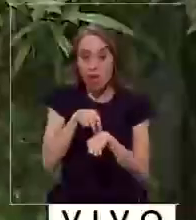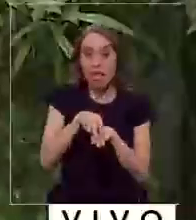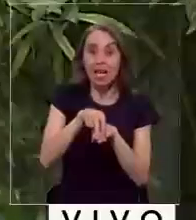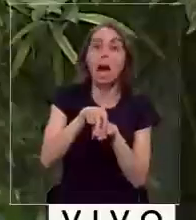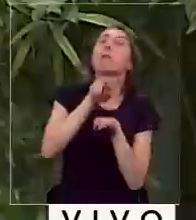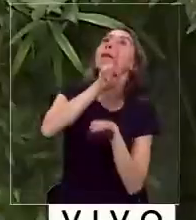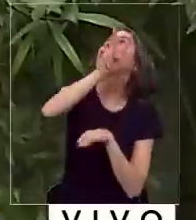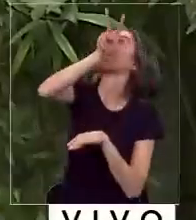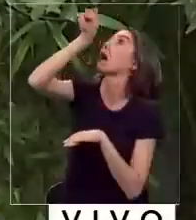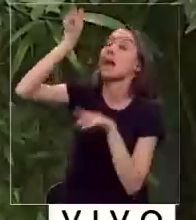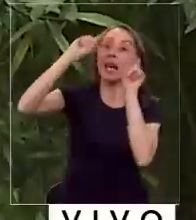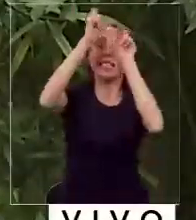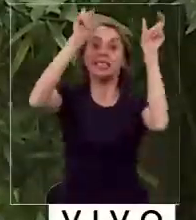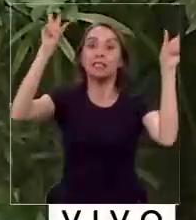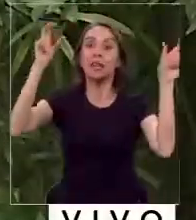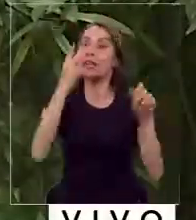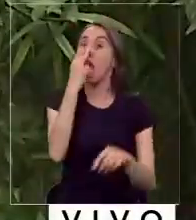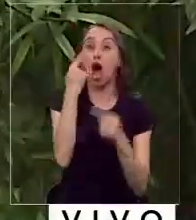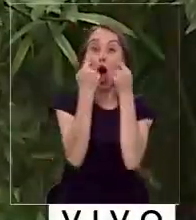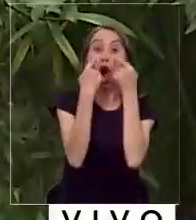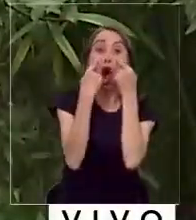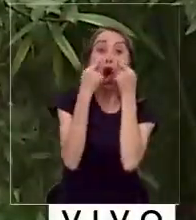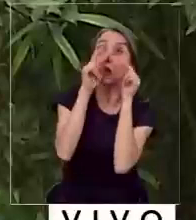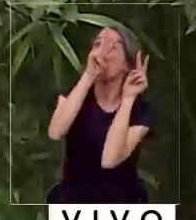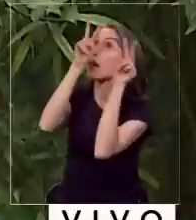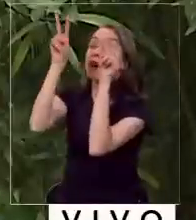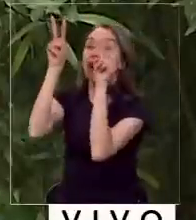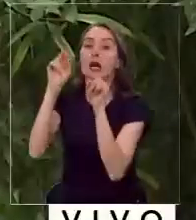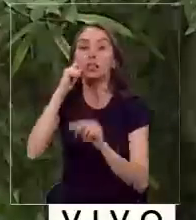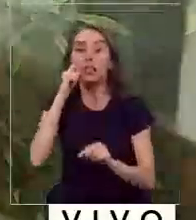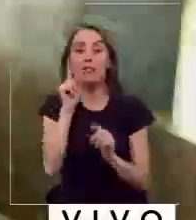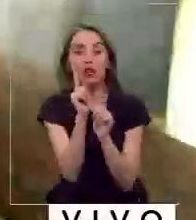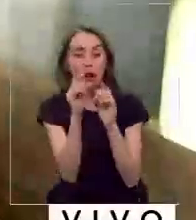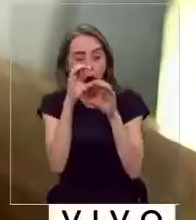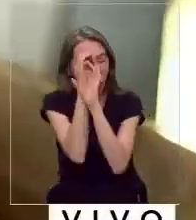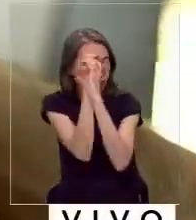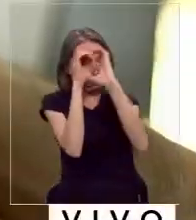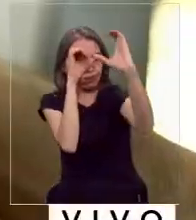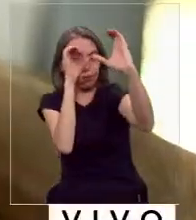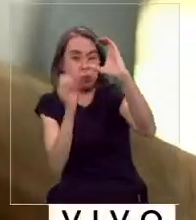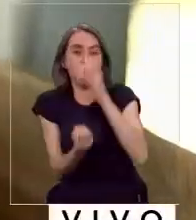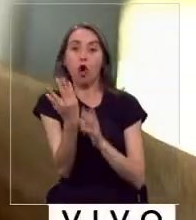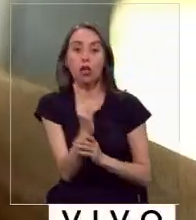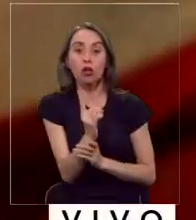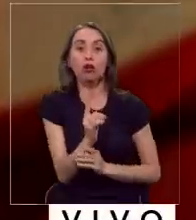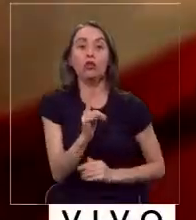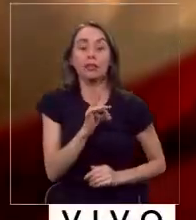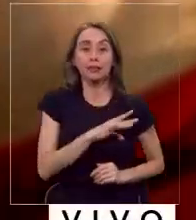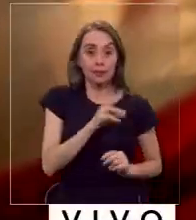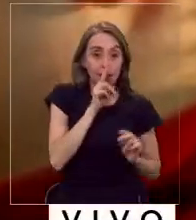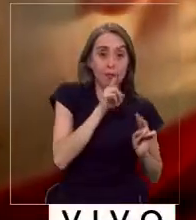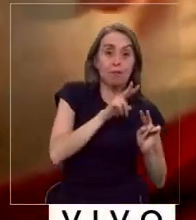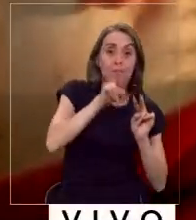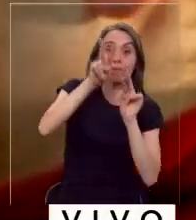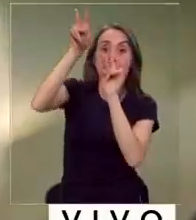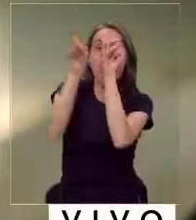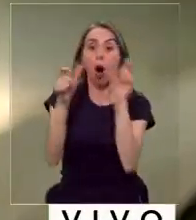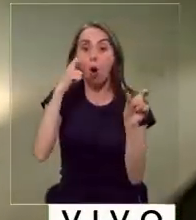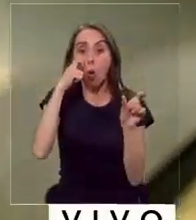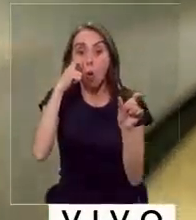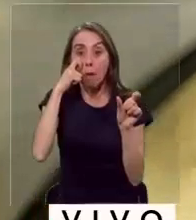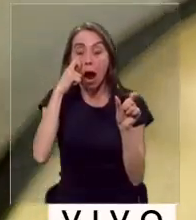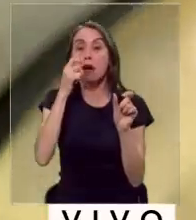tienes algo que decir. Así a simple vista, no es necesario ningún instrumental ni laboratorio complicado. No solo estamos mirando más, sino que también el interés por